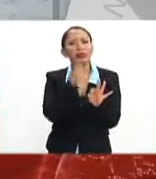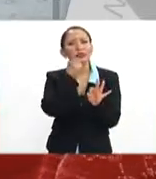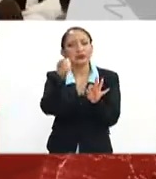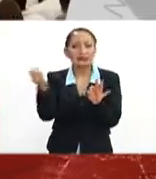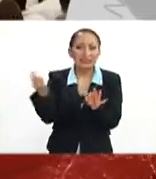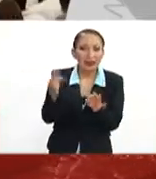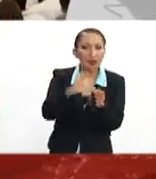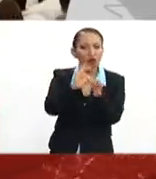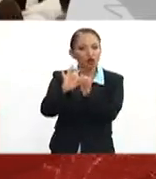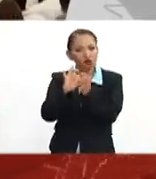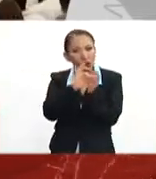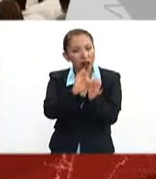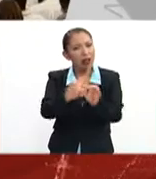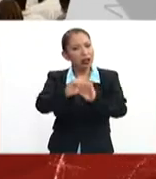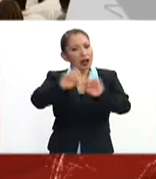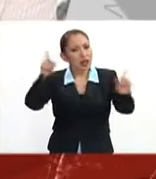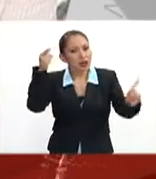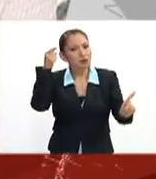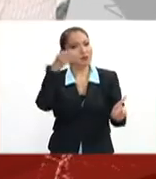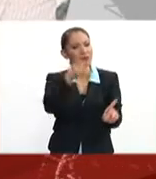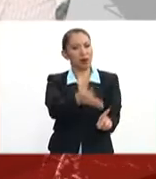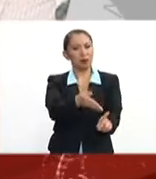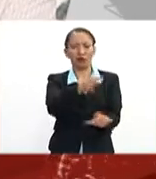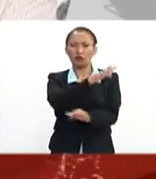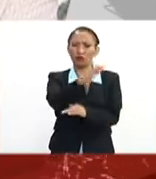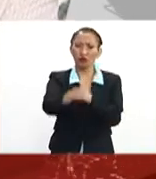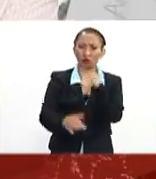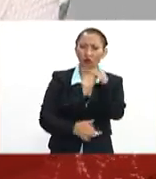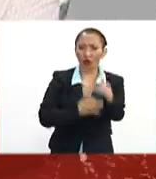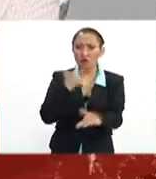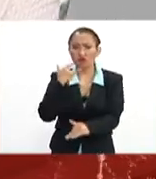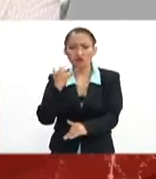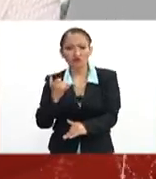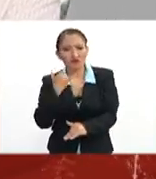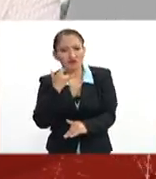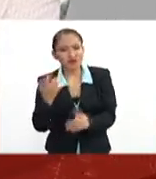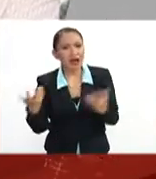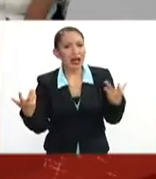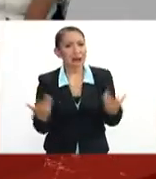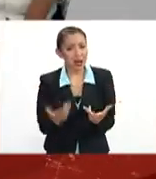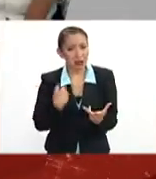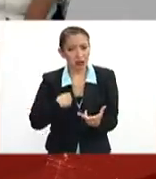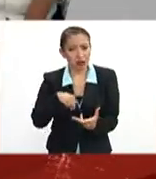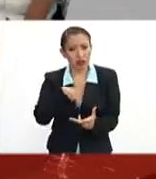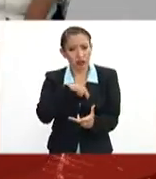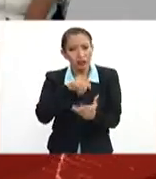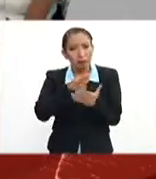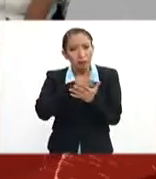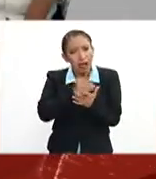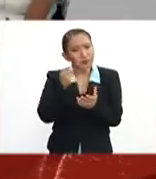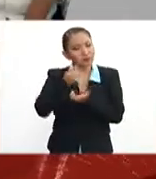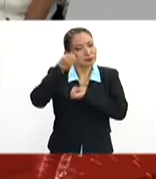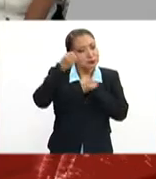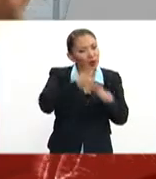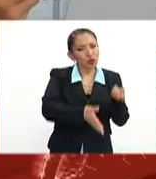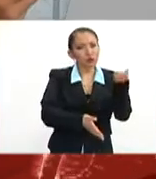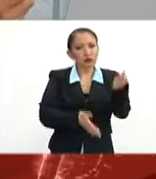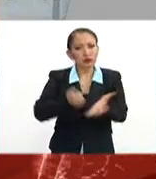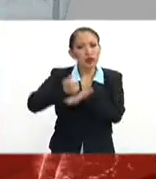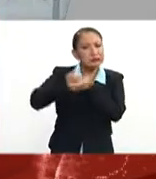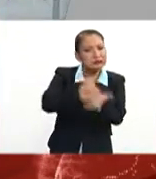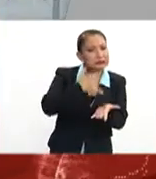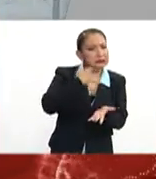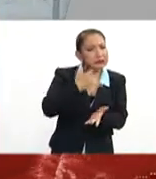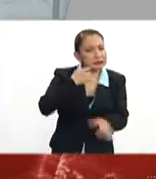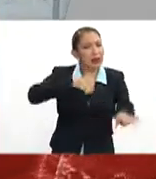unidad, claridad de objetivos y todos resueltos a dar nuestra mayor aportación, nuestro